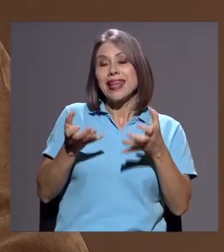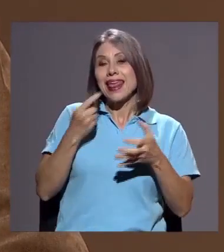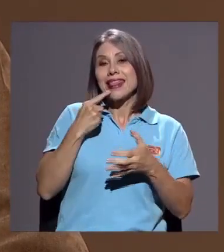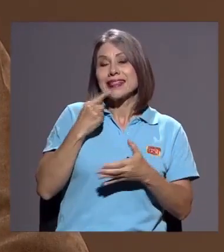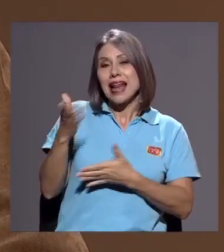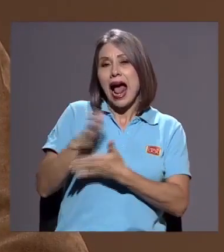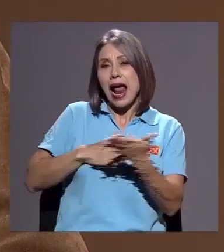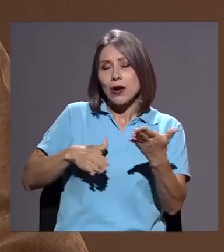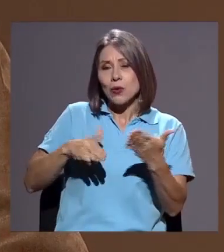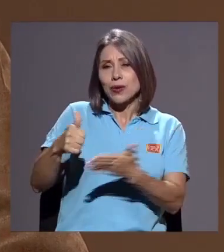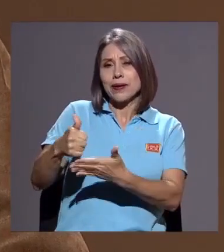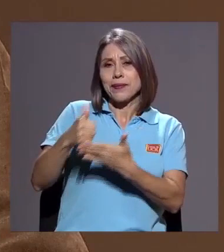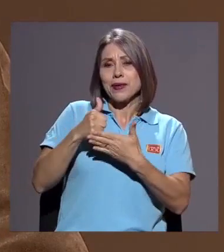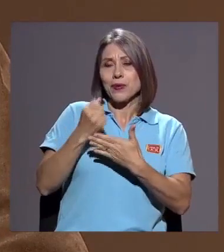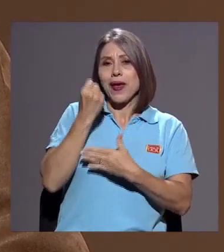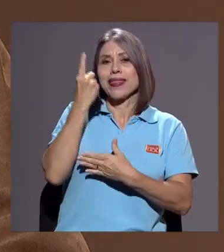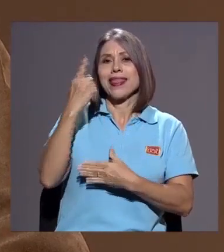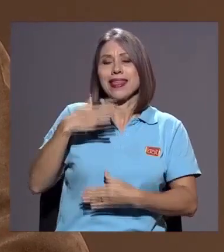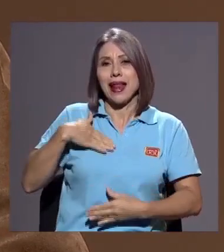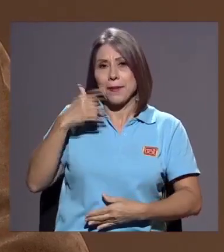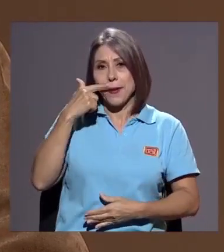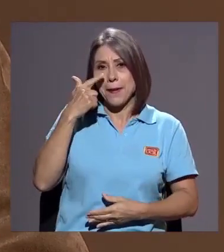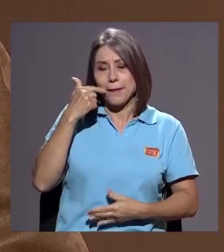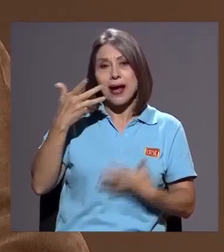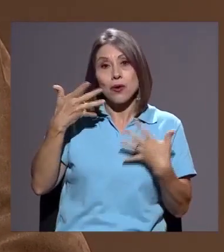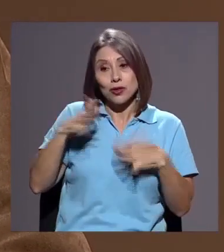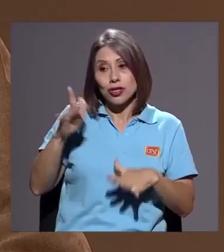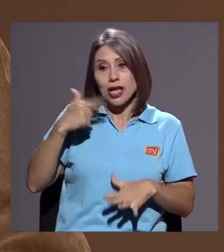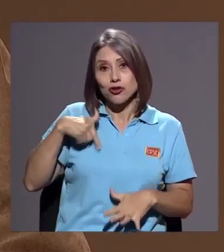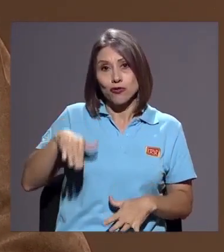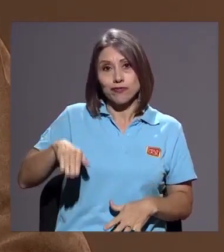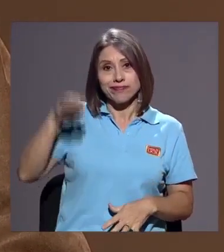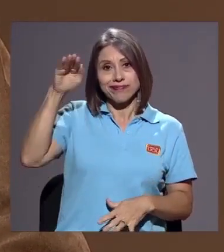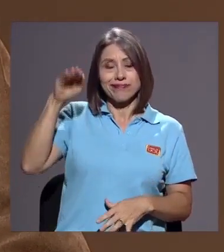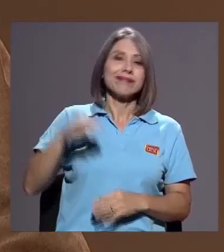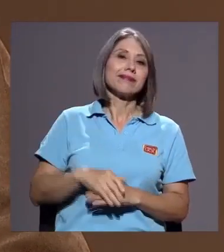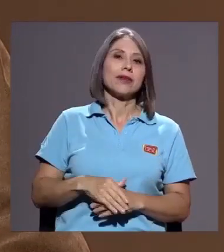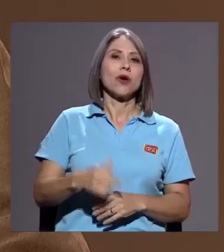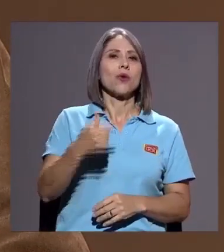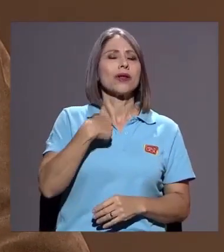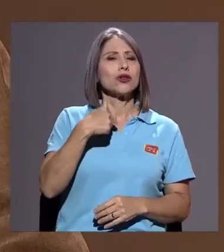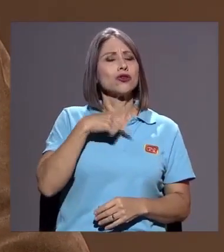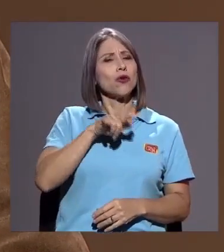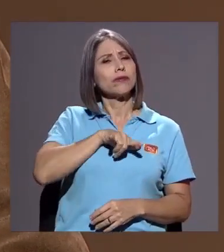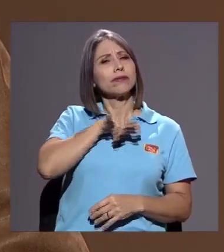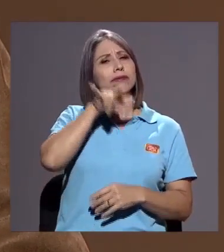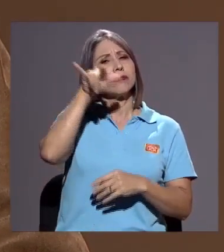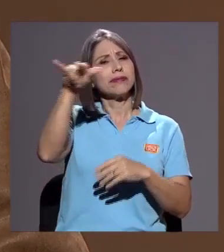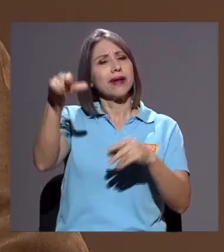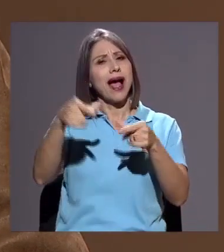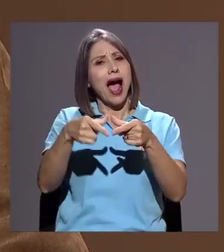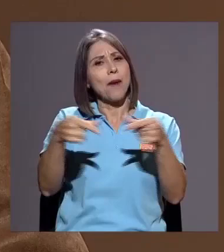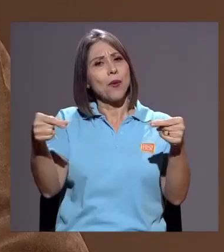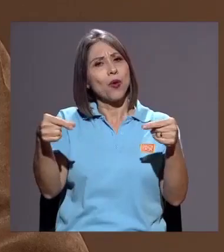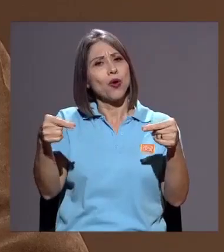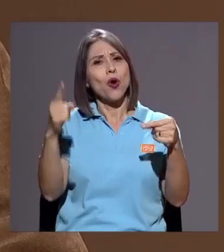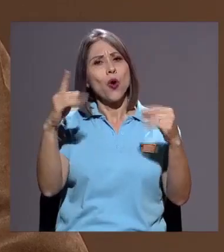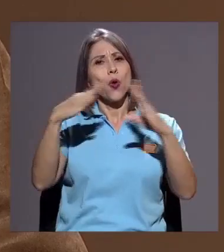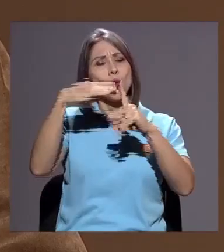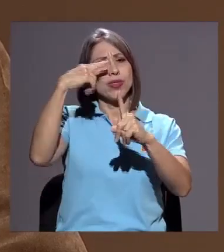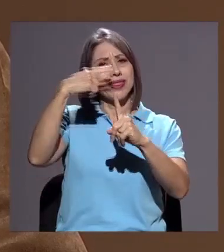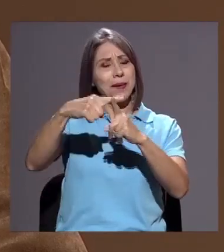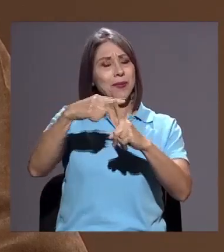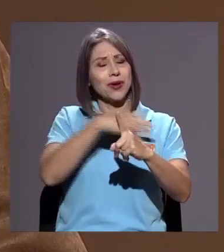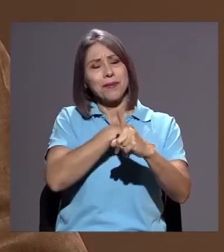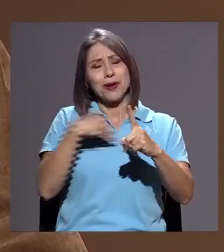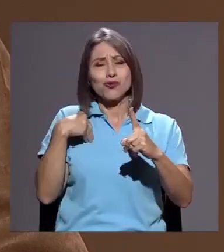ayudó a entender a mi padre ya cuando yo era mayor. Estaba en Japón en un templo que me gusta muchísimo, el Ryuan-ji, que